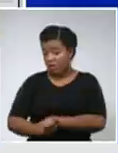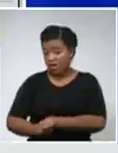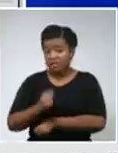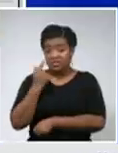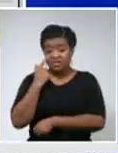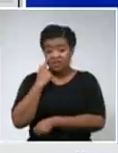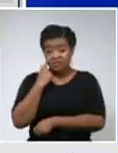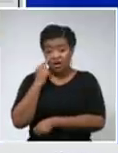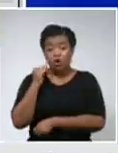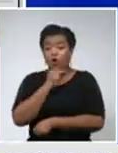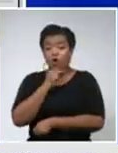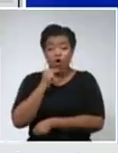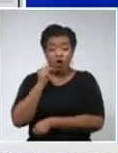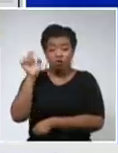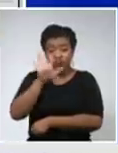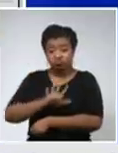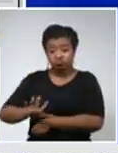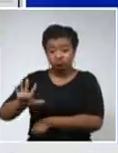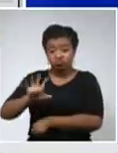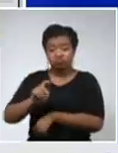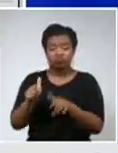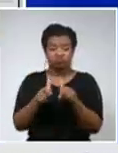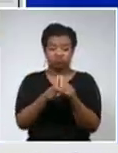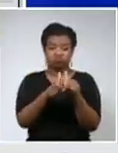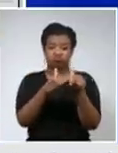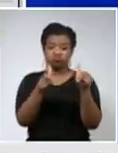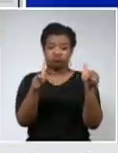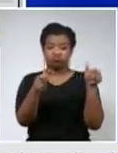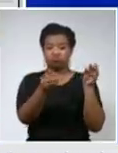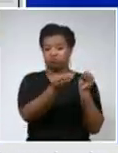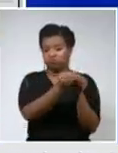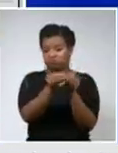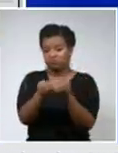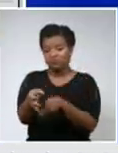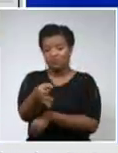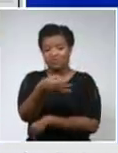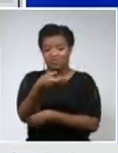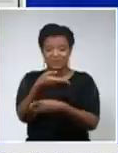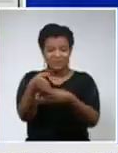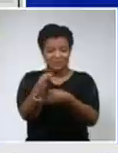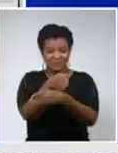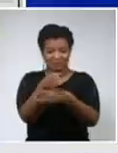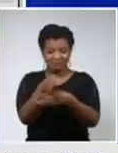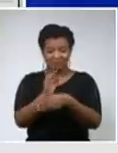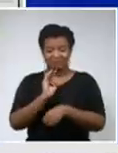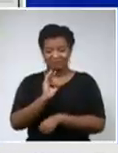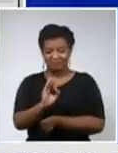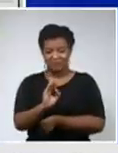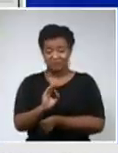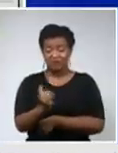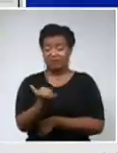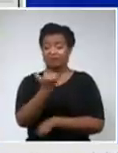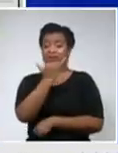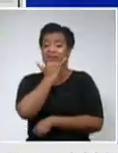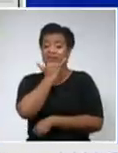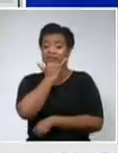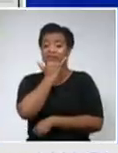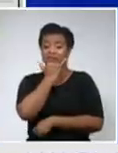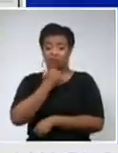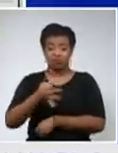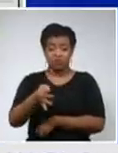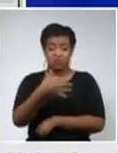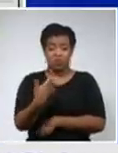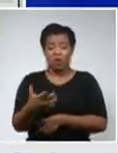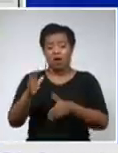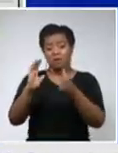el incremento y la dispersión que tiene en todos sus municipios, con la mayor afectación en Melena del Sur,